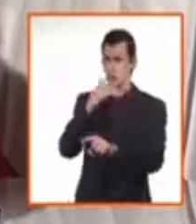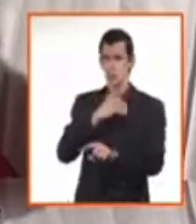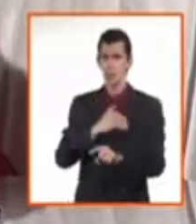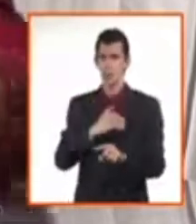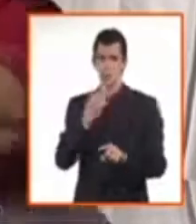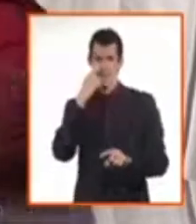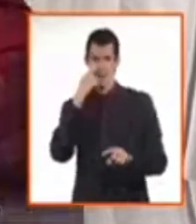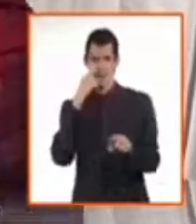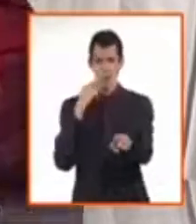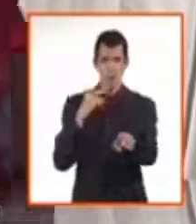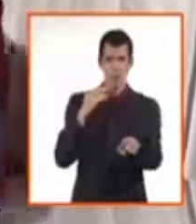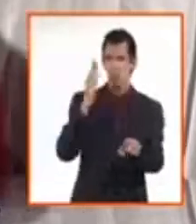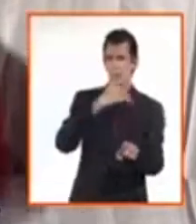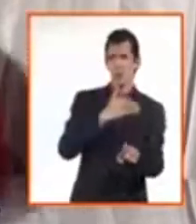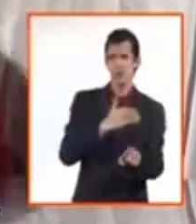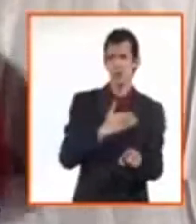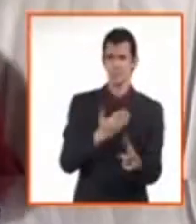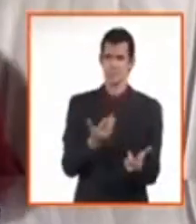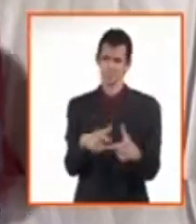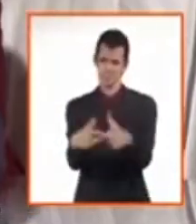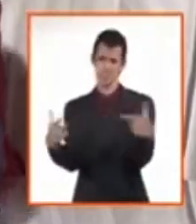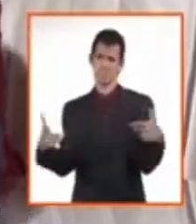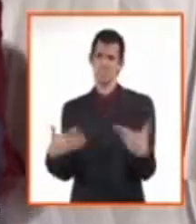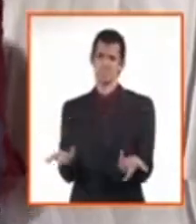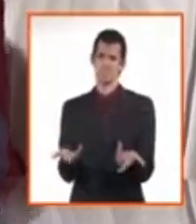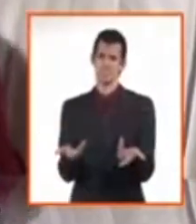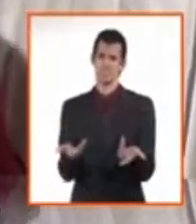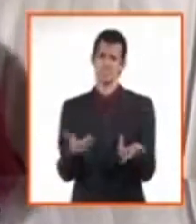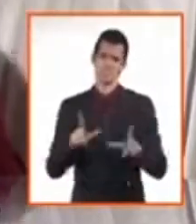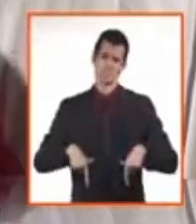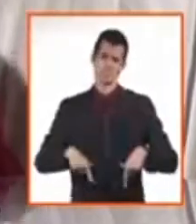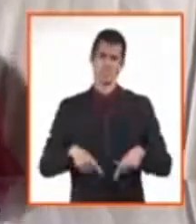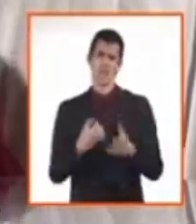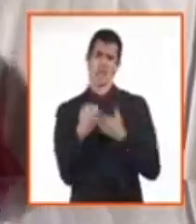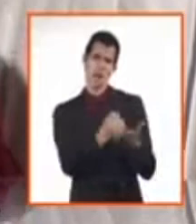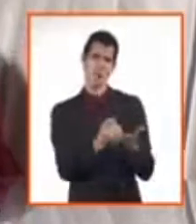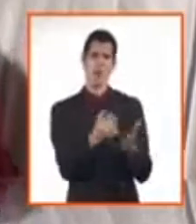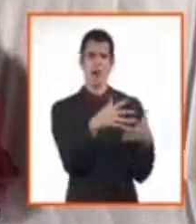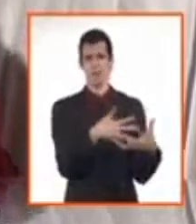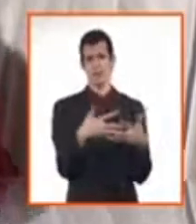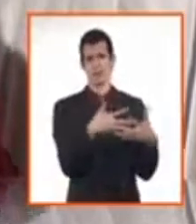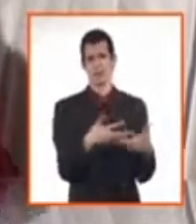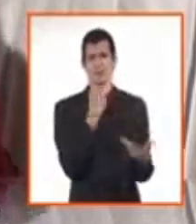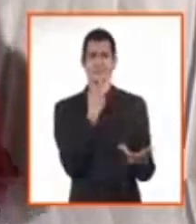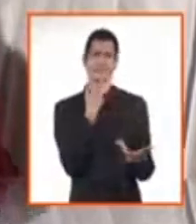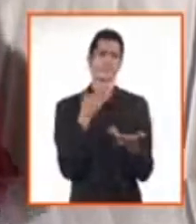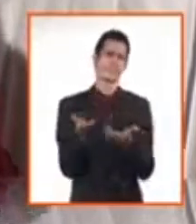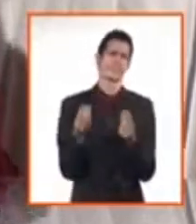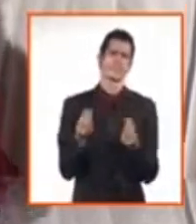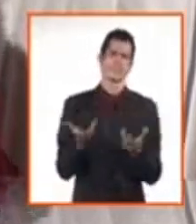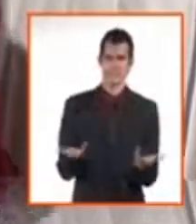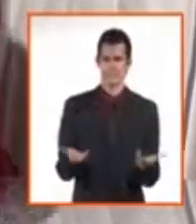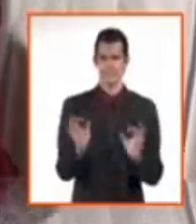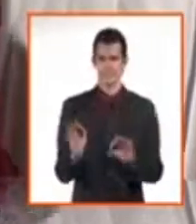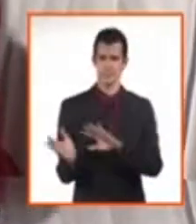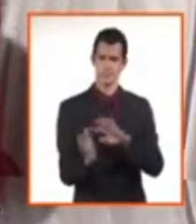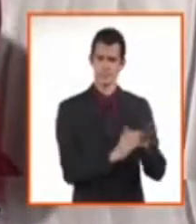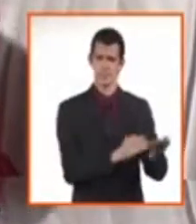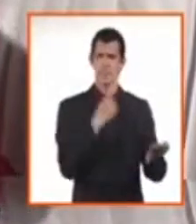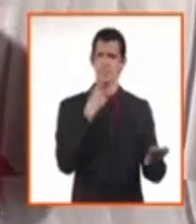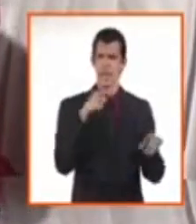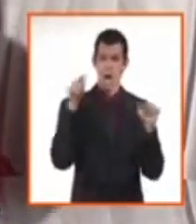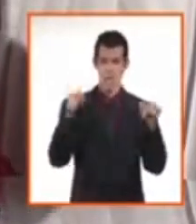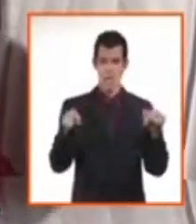realmente lo que ellos decían que era democracia para mí no lo es yo pregunté y para ustedes que es democracia hablaban de democracia pero decían que los